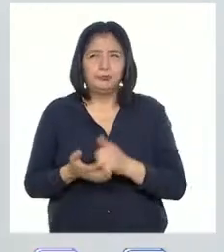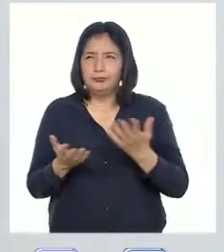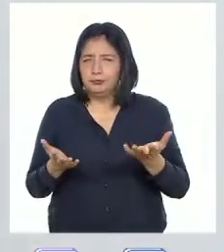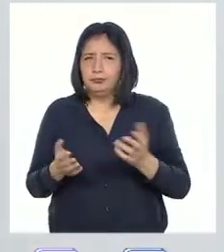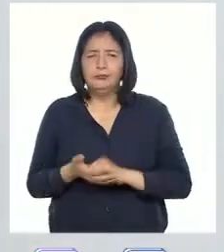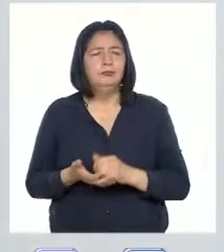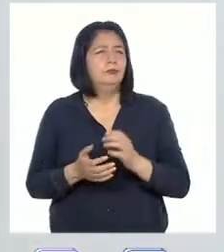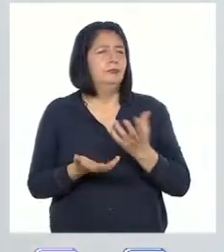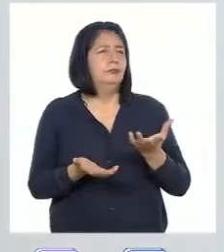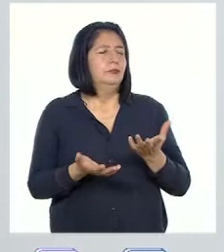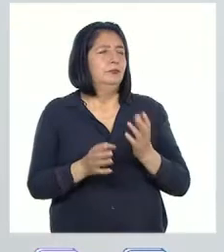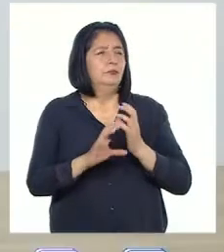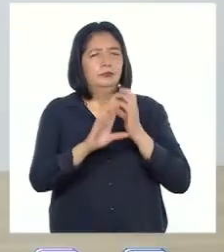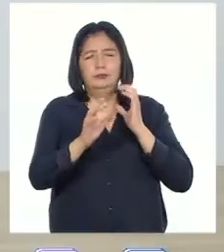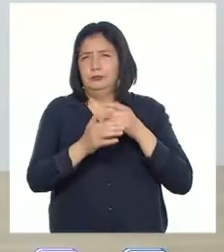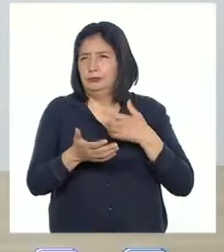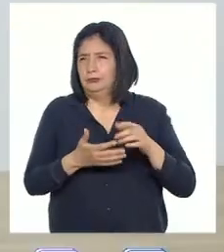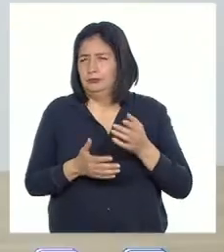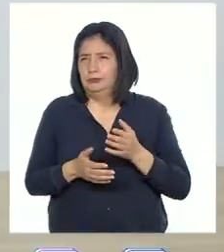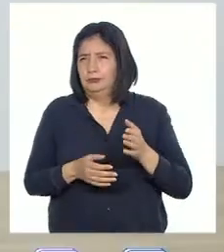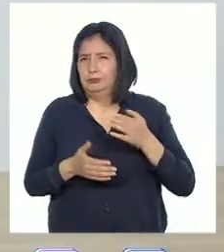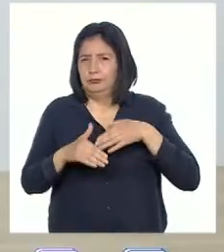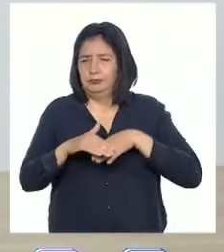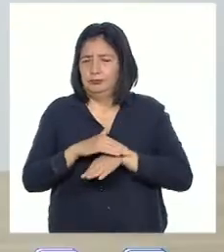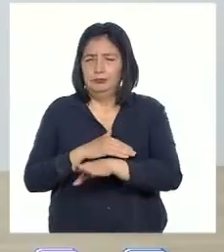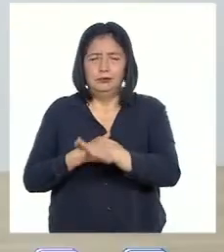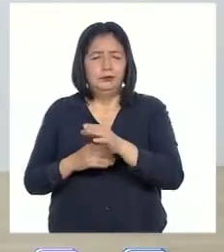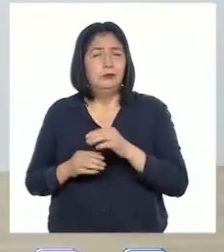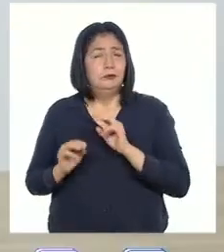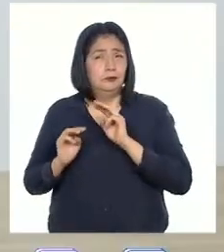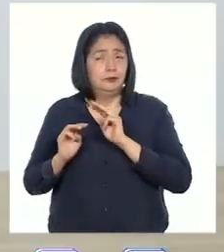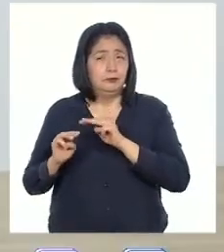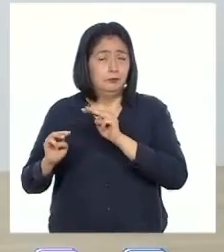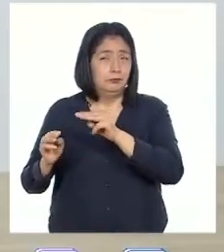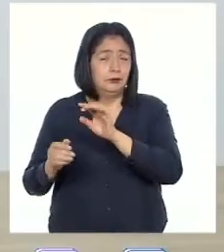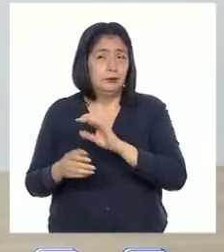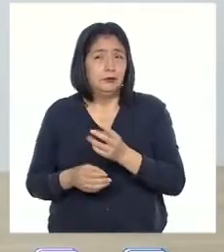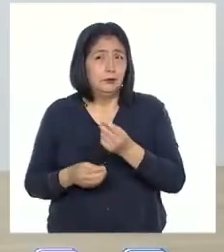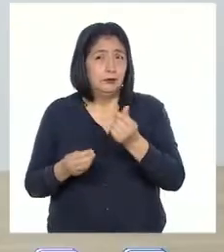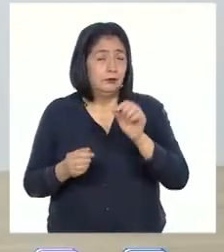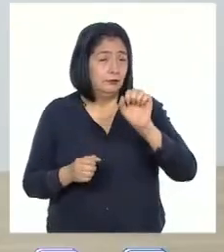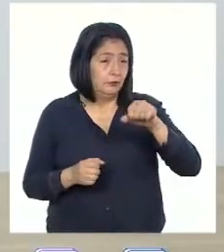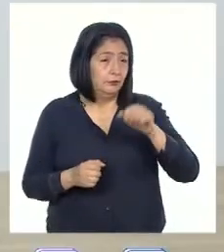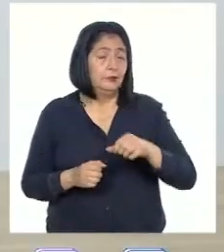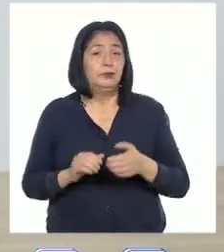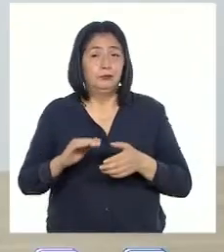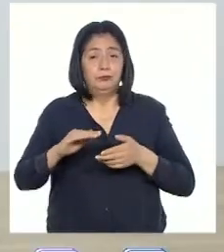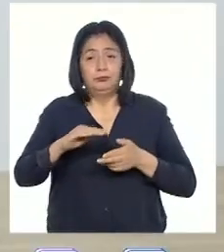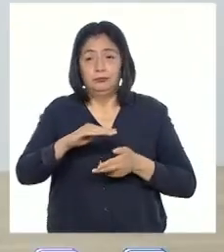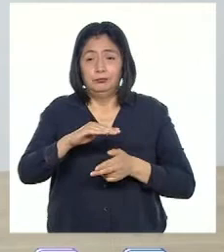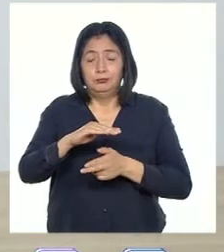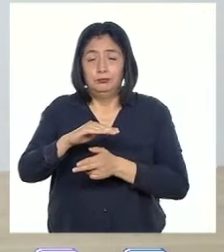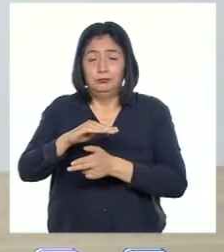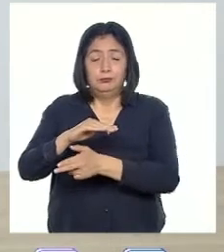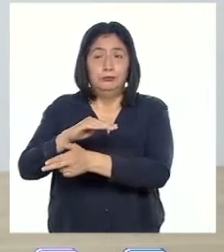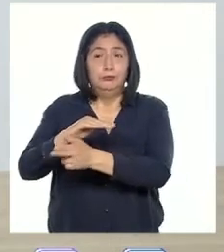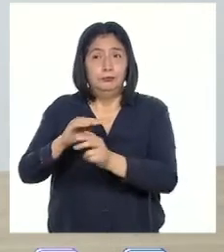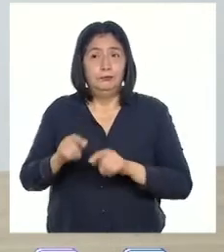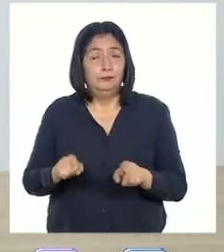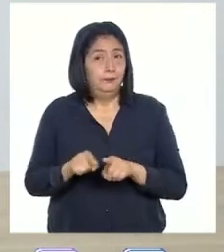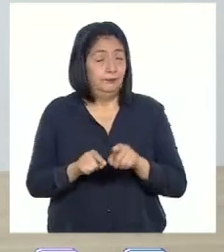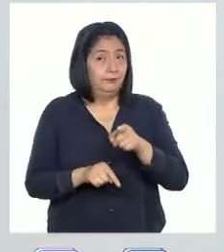de transporte que viajan por debajo de la tierra y el mar? Exacto, son los submarinos y los